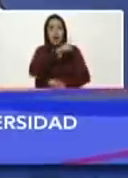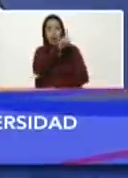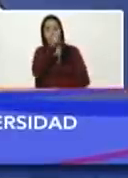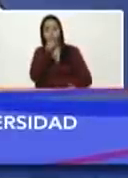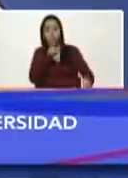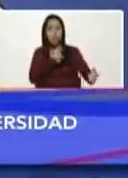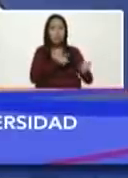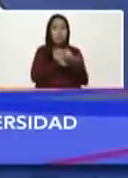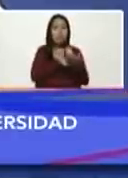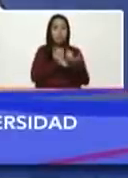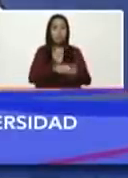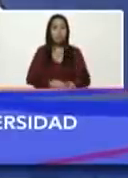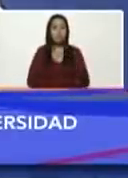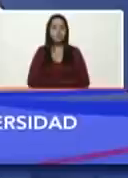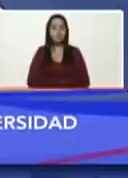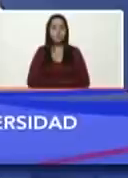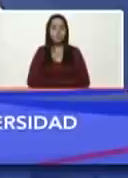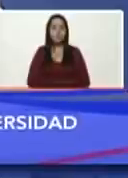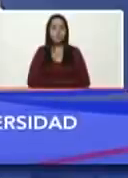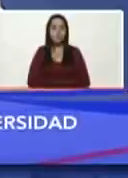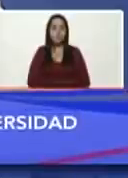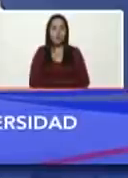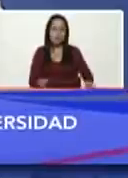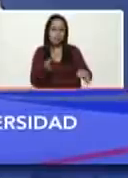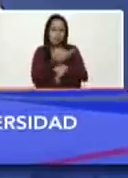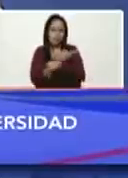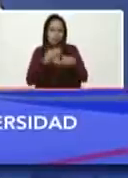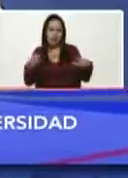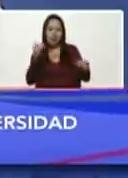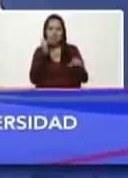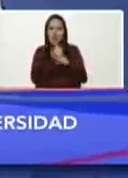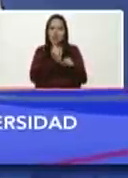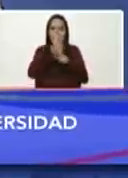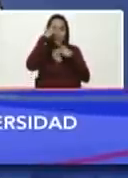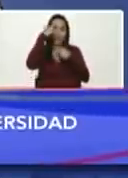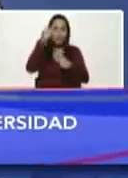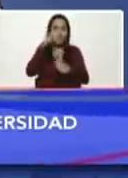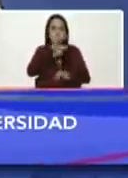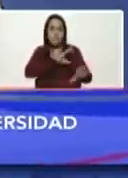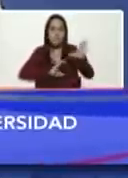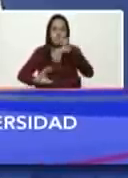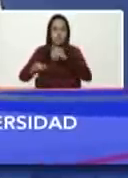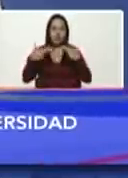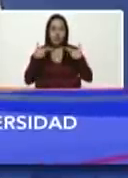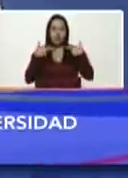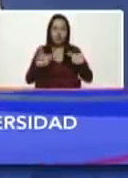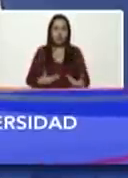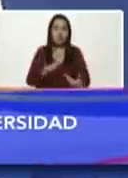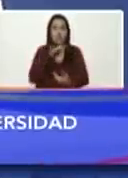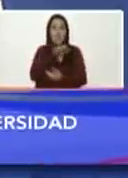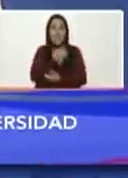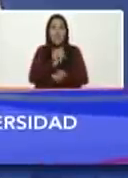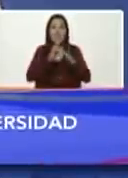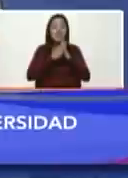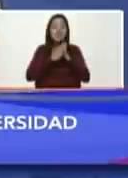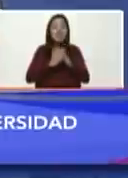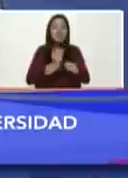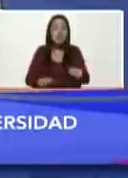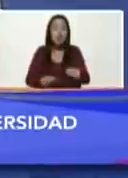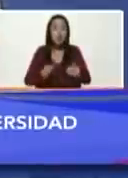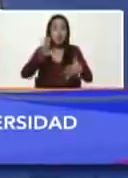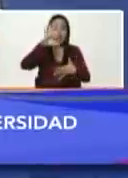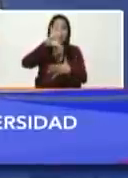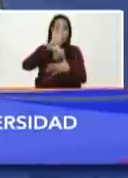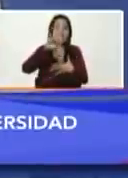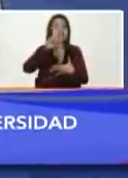completo, de mayor calidad profesional, científica y humana que exista en todo el